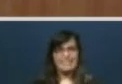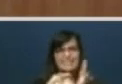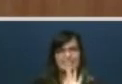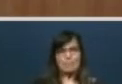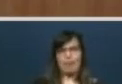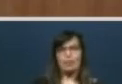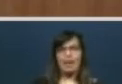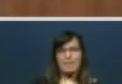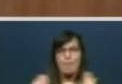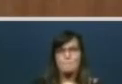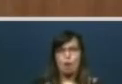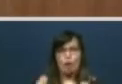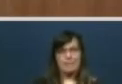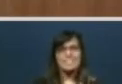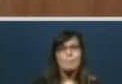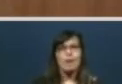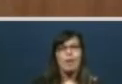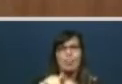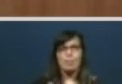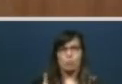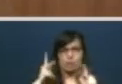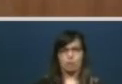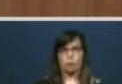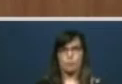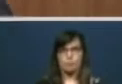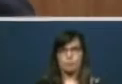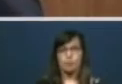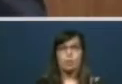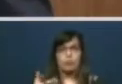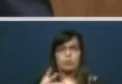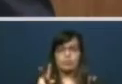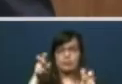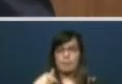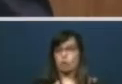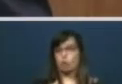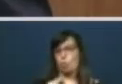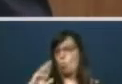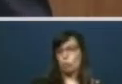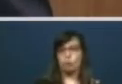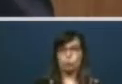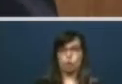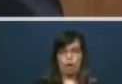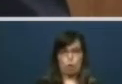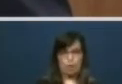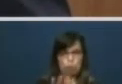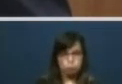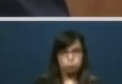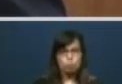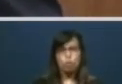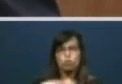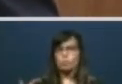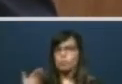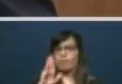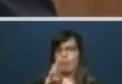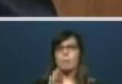este sentido desde mi última investidura en cada uno de los anteriores debates de política general hemos planteado una agenda en esa